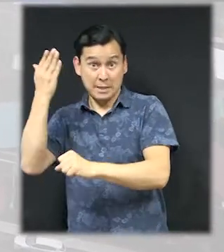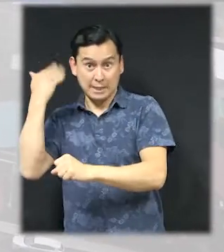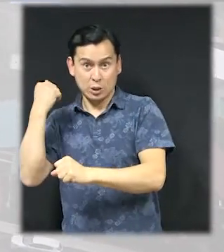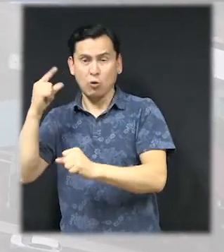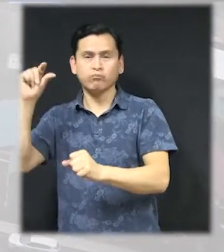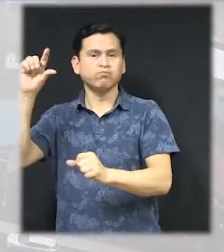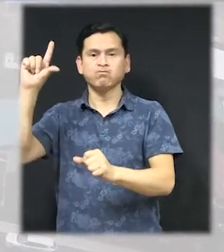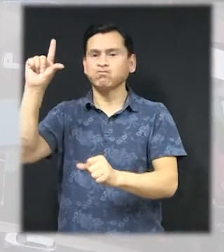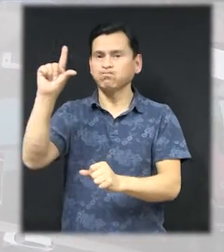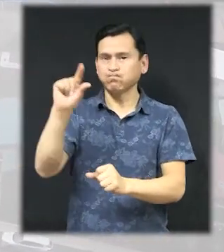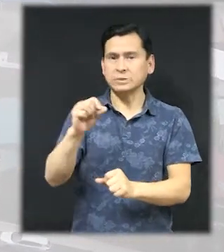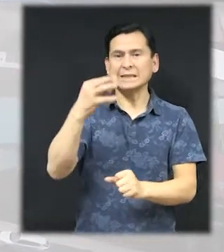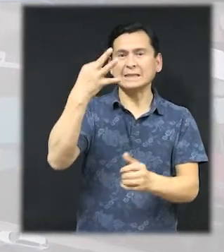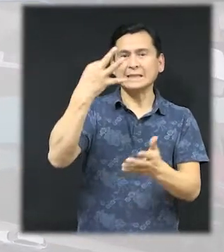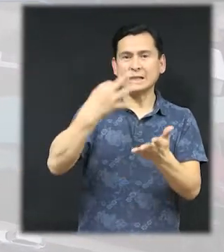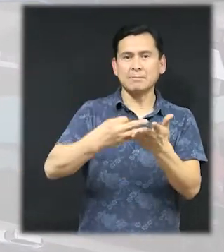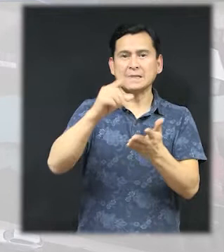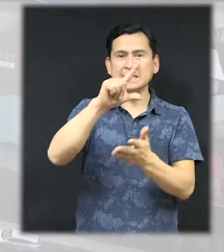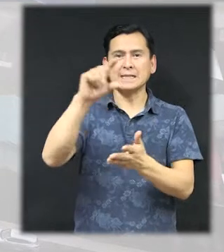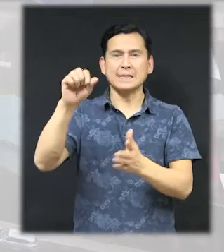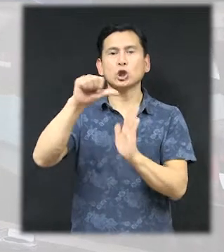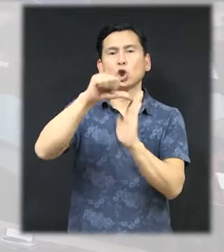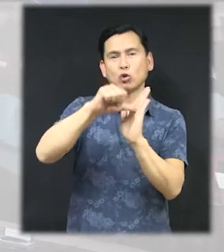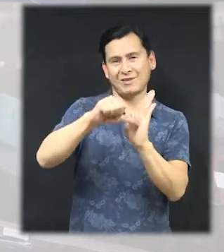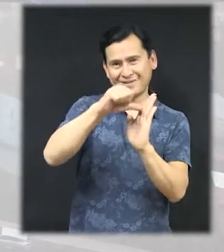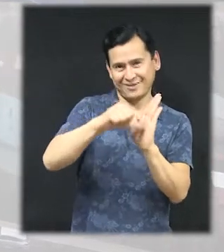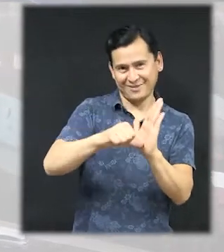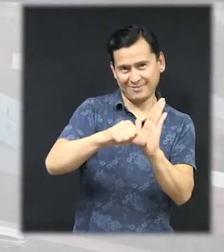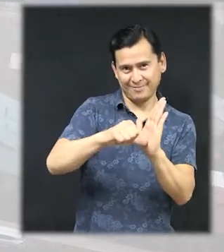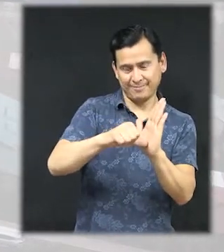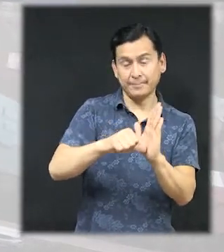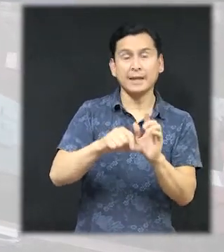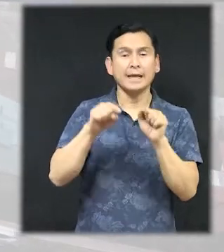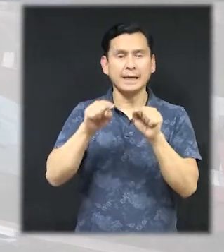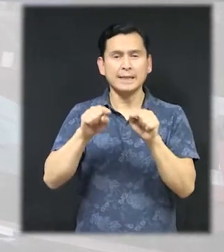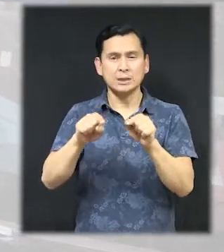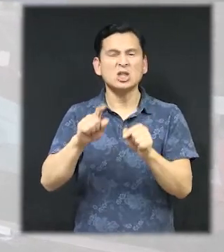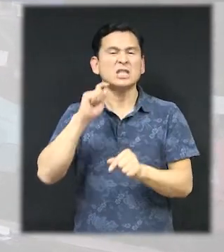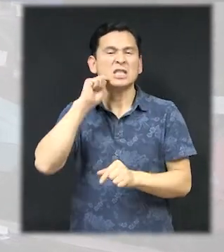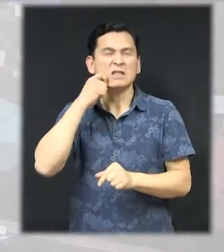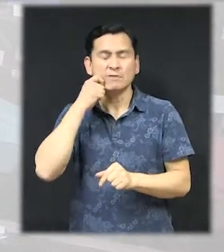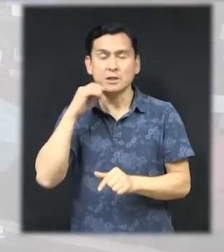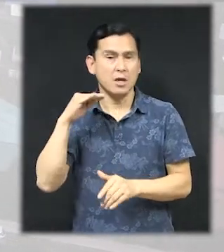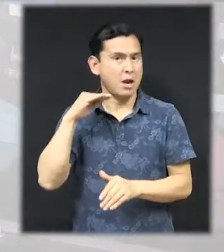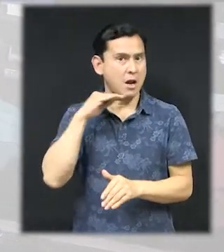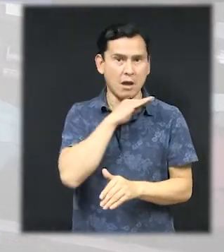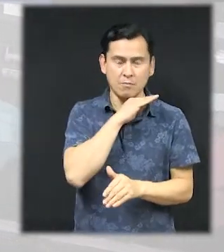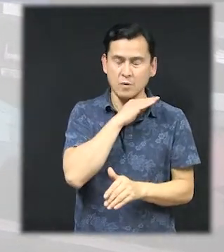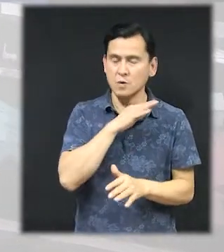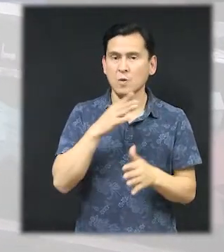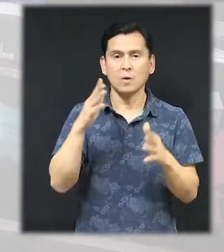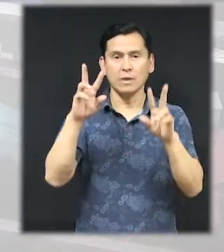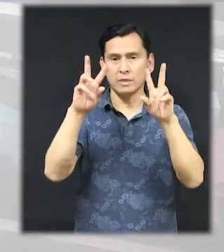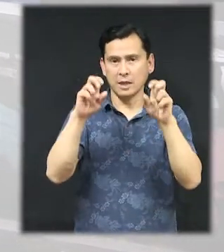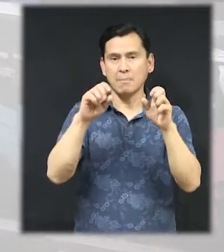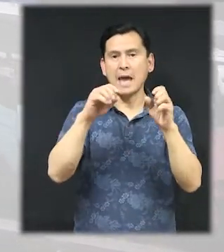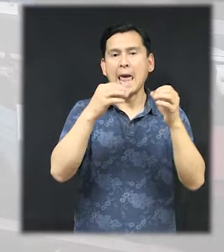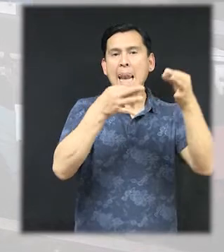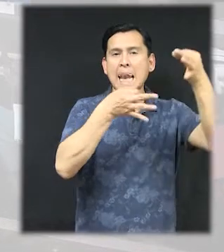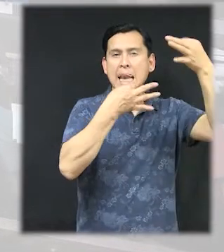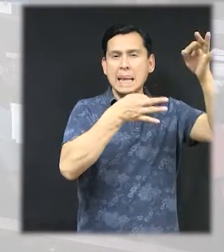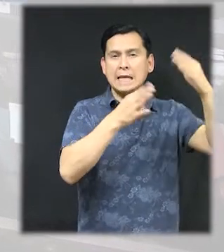cirugías anuales. Durante el año 2020 ese número cayó a 3.700 cirugías.